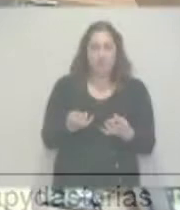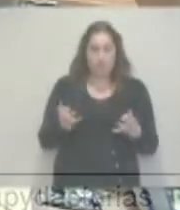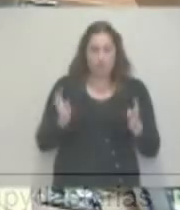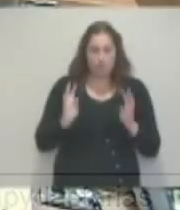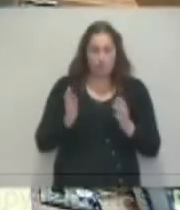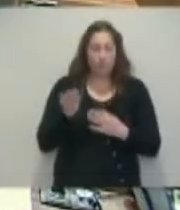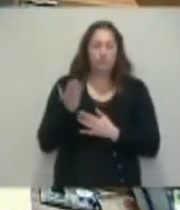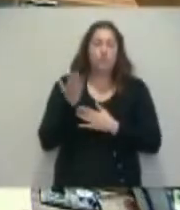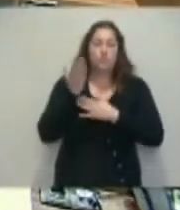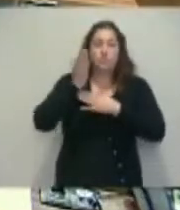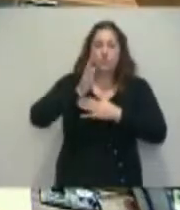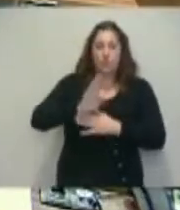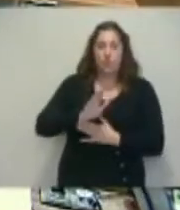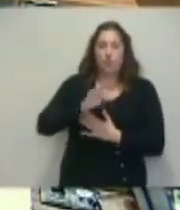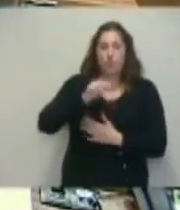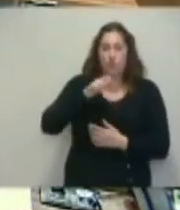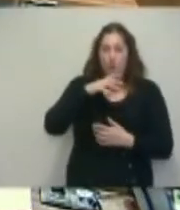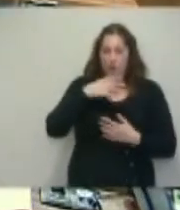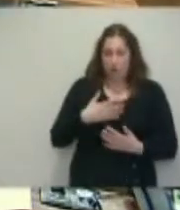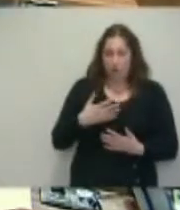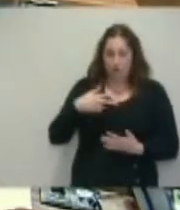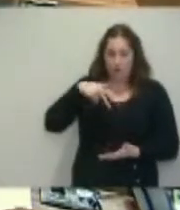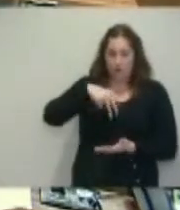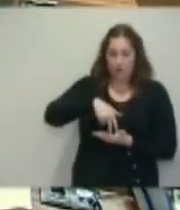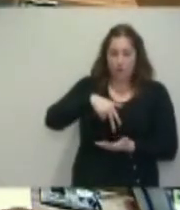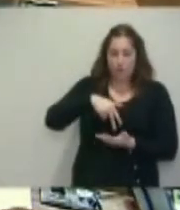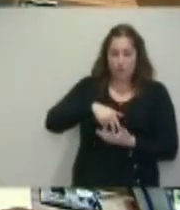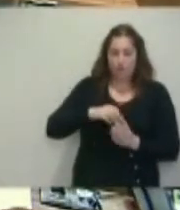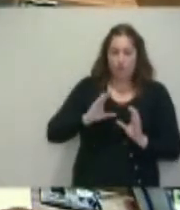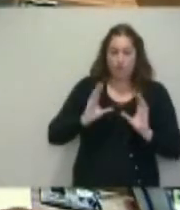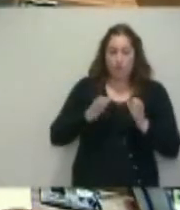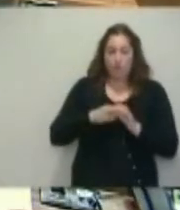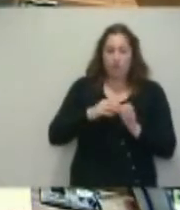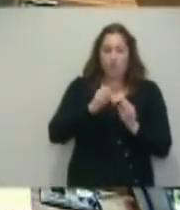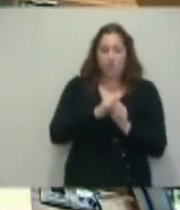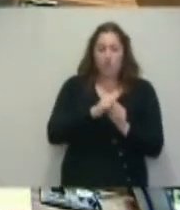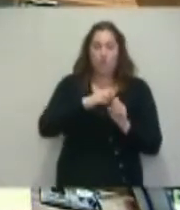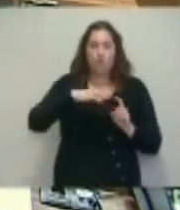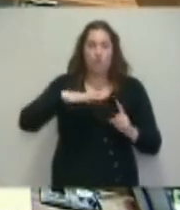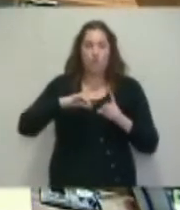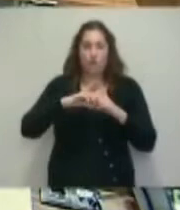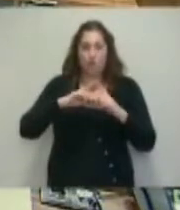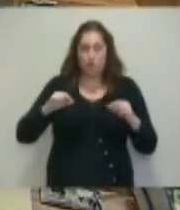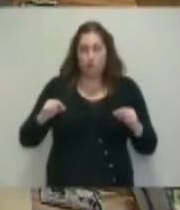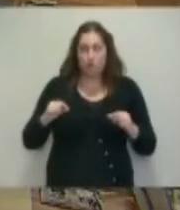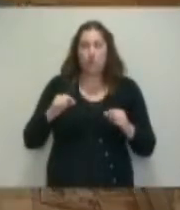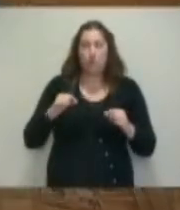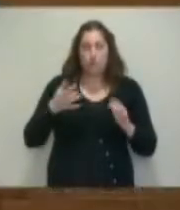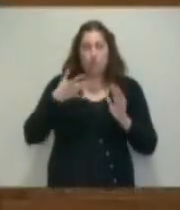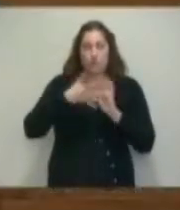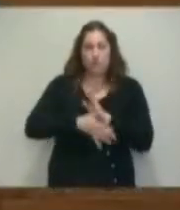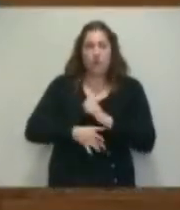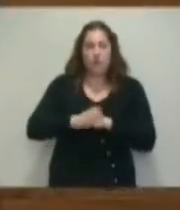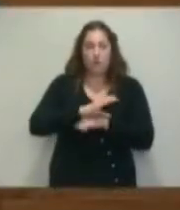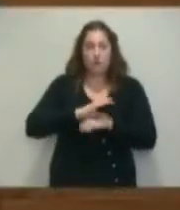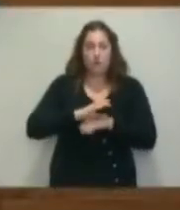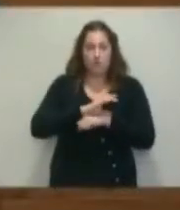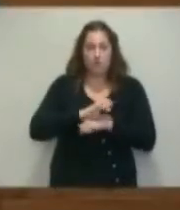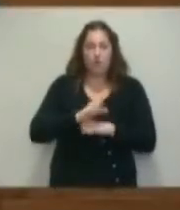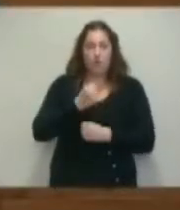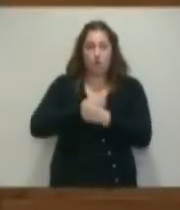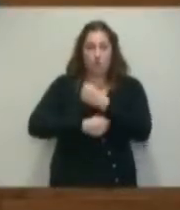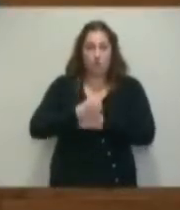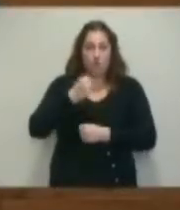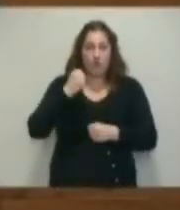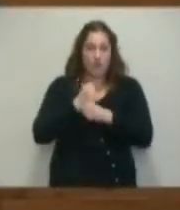La moción que nos trae aquí el Grupo de Foro Asturias plantea, en términos literales, la reprobación del consejero de Economía y Empleo por